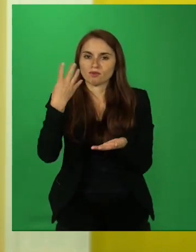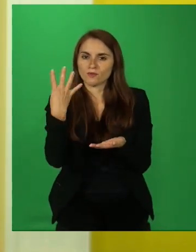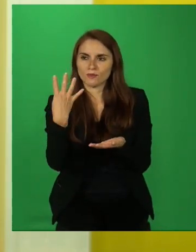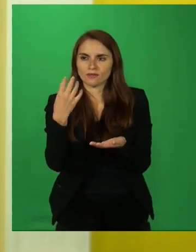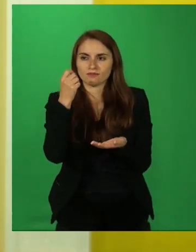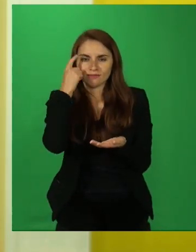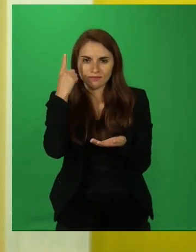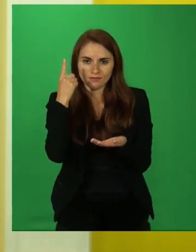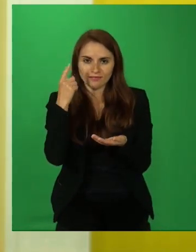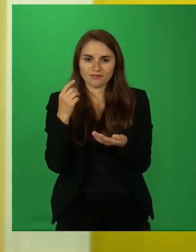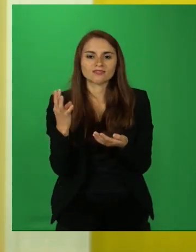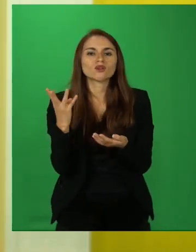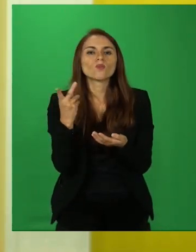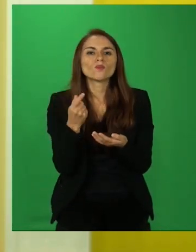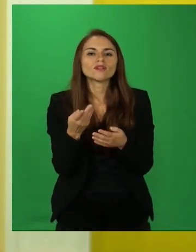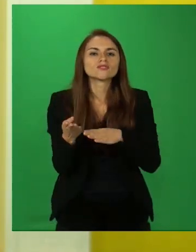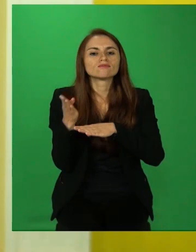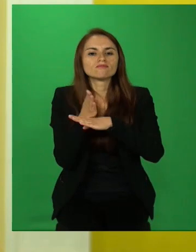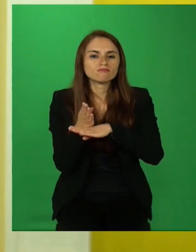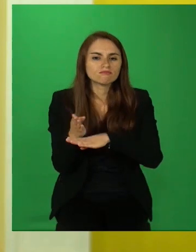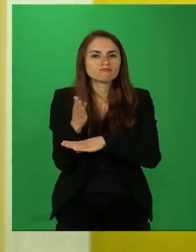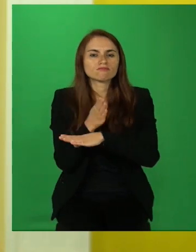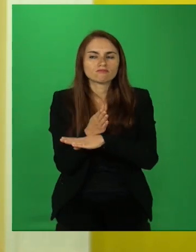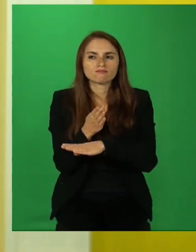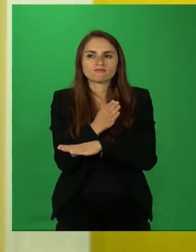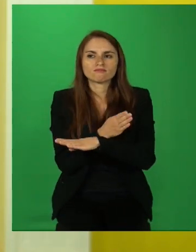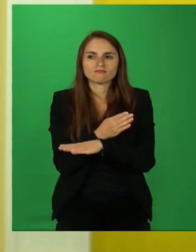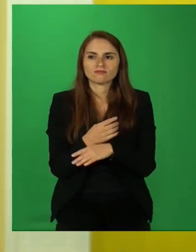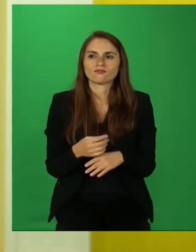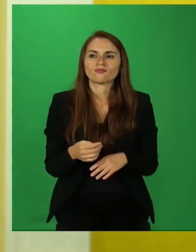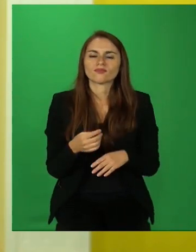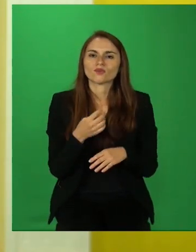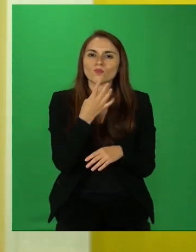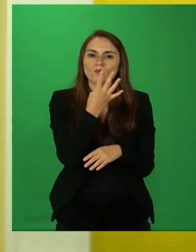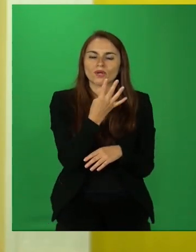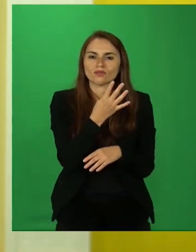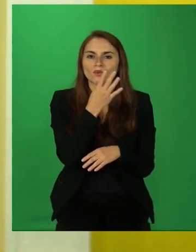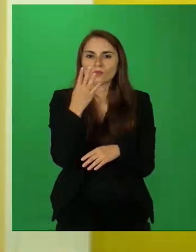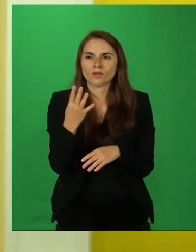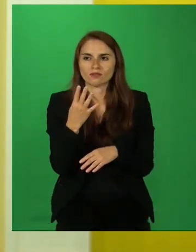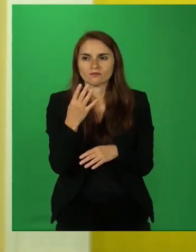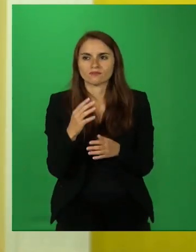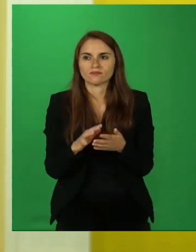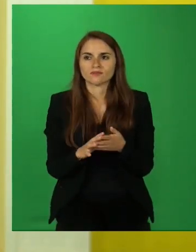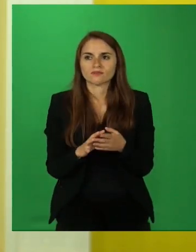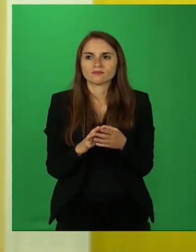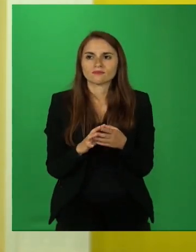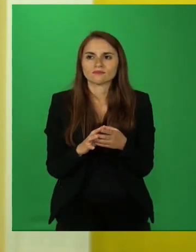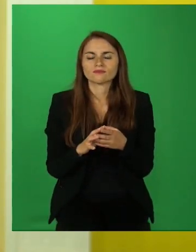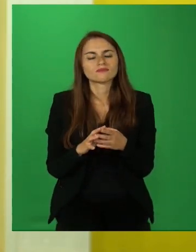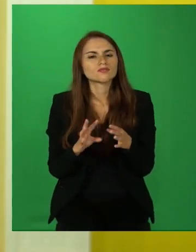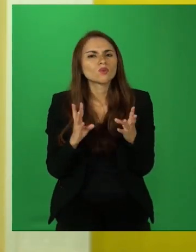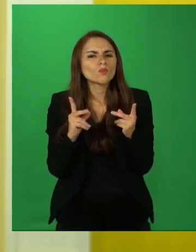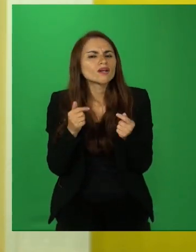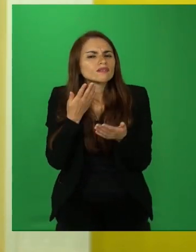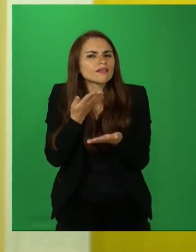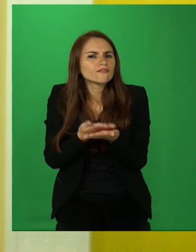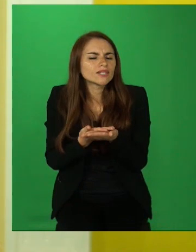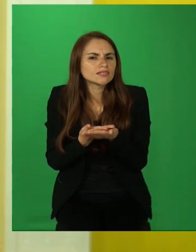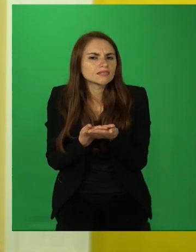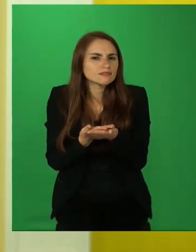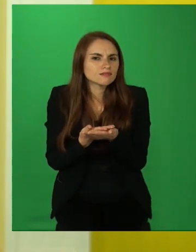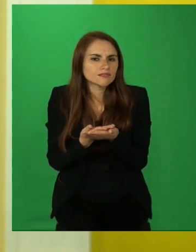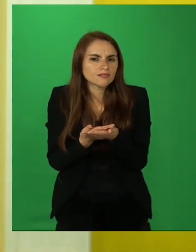cuánto en cuanto ya muy bien de 4 en 4 y cuántas veces voy a ir de 4 en 4 en la recta